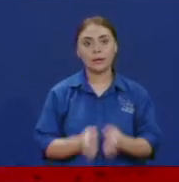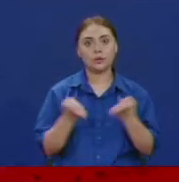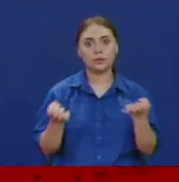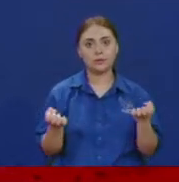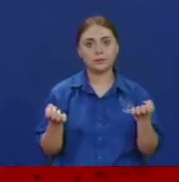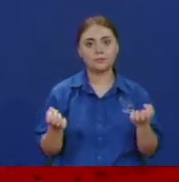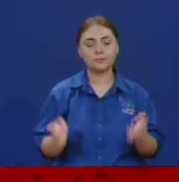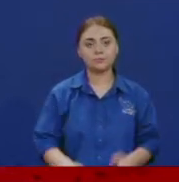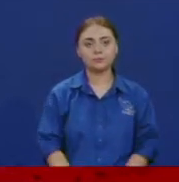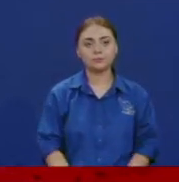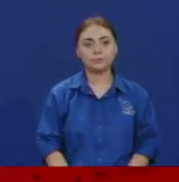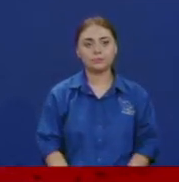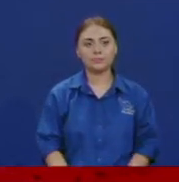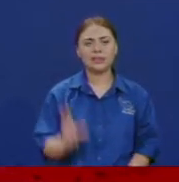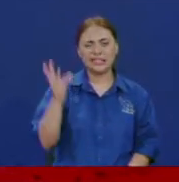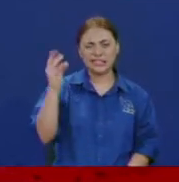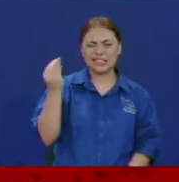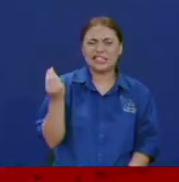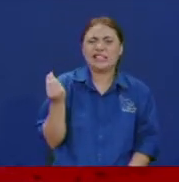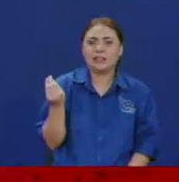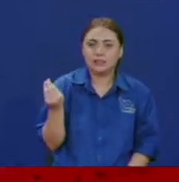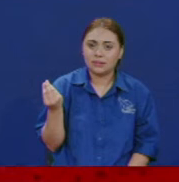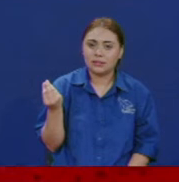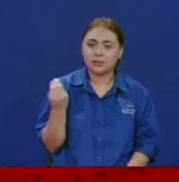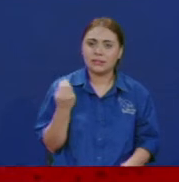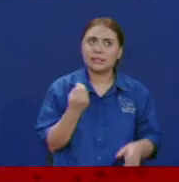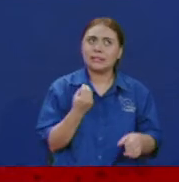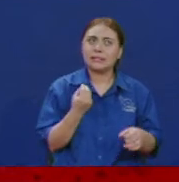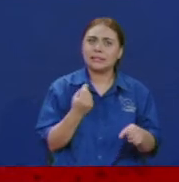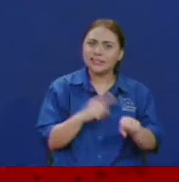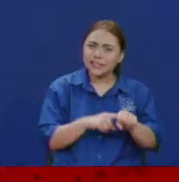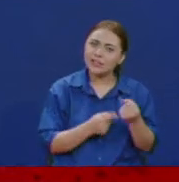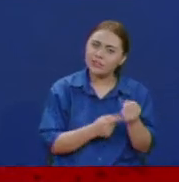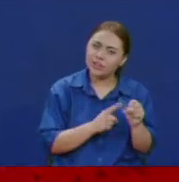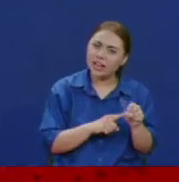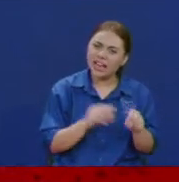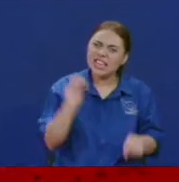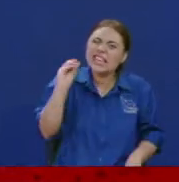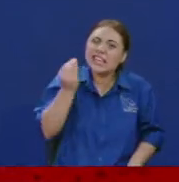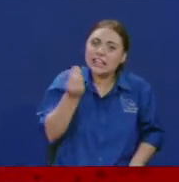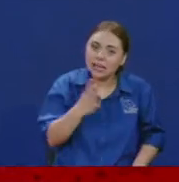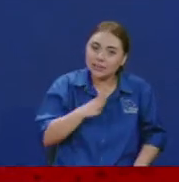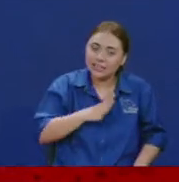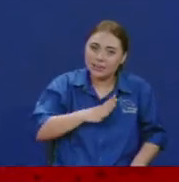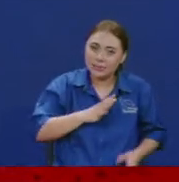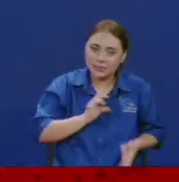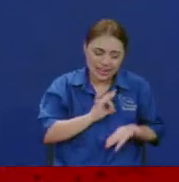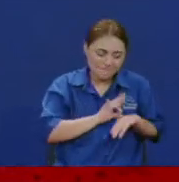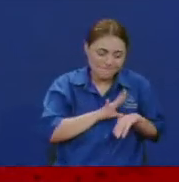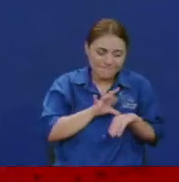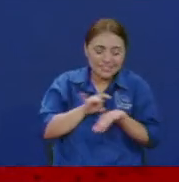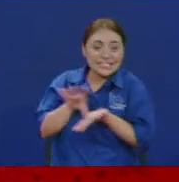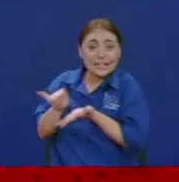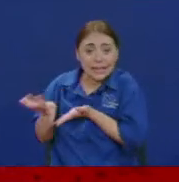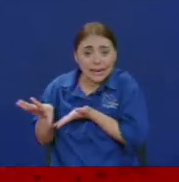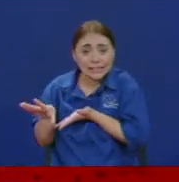Entonces, ¿qué es lo poneros? ¿Qué es lo que deberíamos de sacar de nosotros? Porque